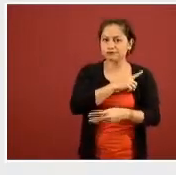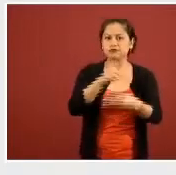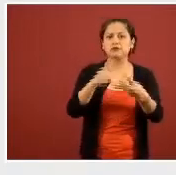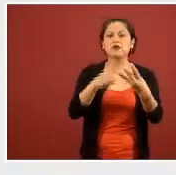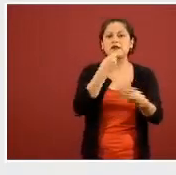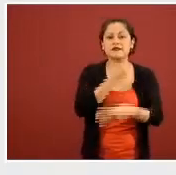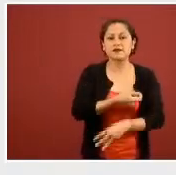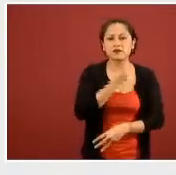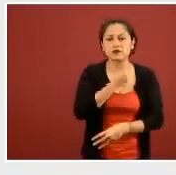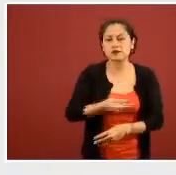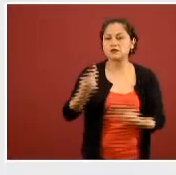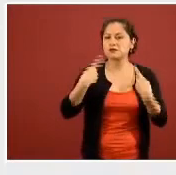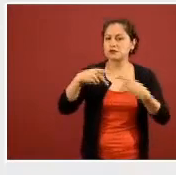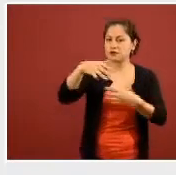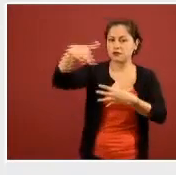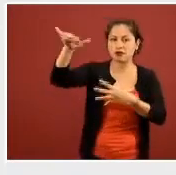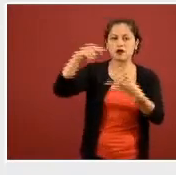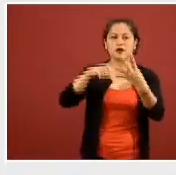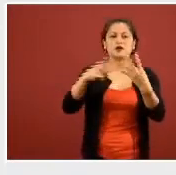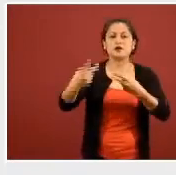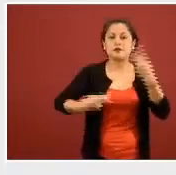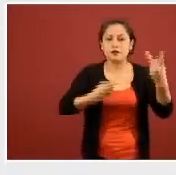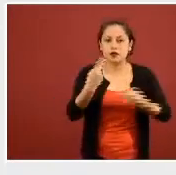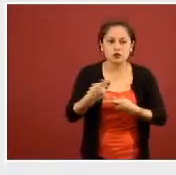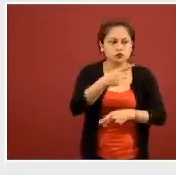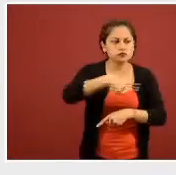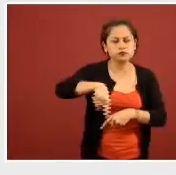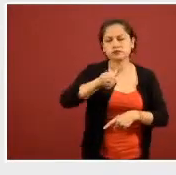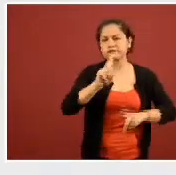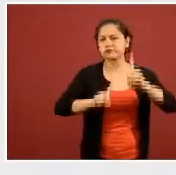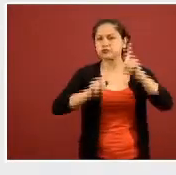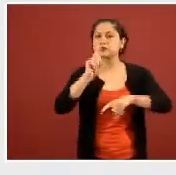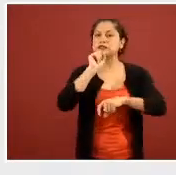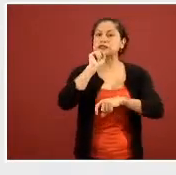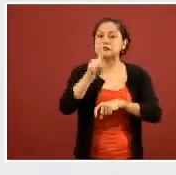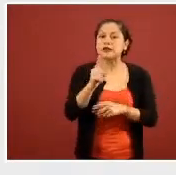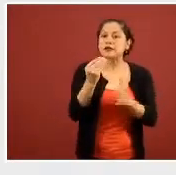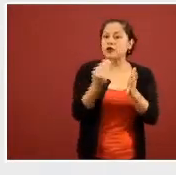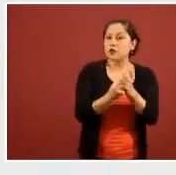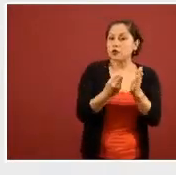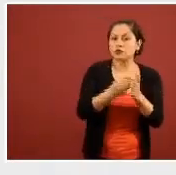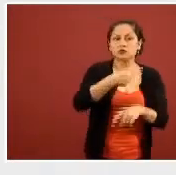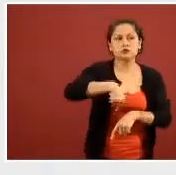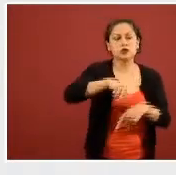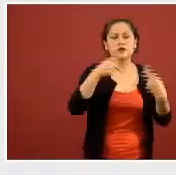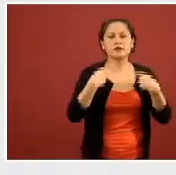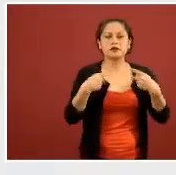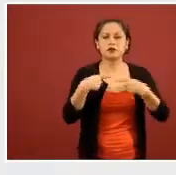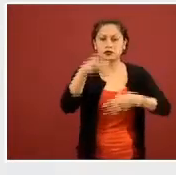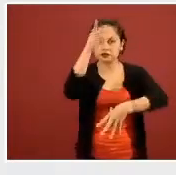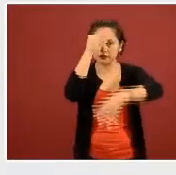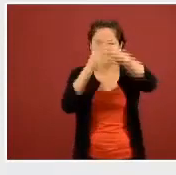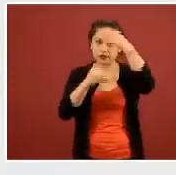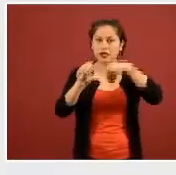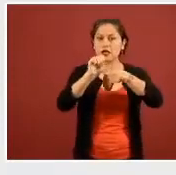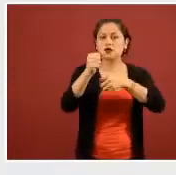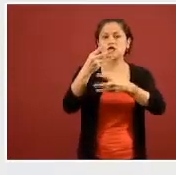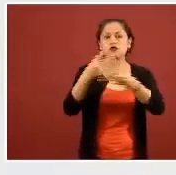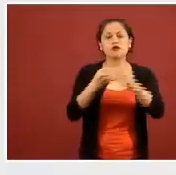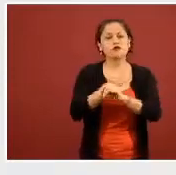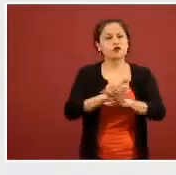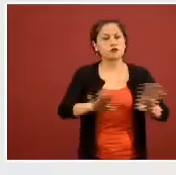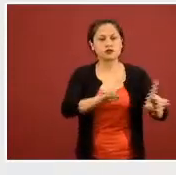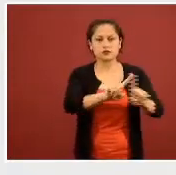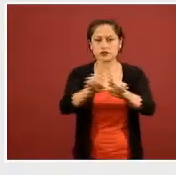mitos y realidades, preguntas frecuentes, capacitación para las personas y documentos de consulta. Demos clic en medidas